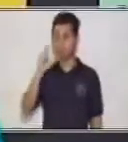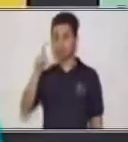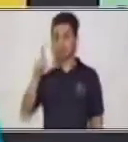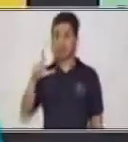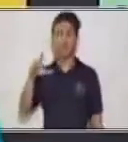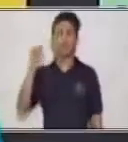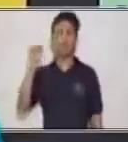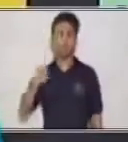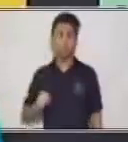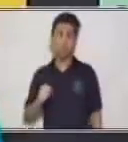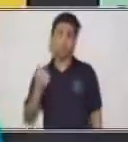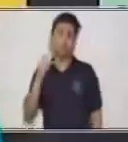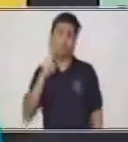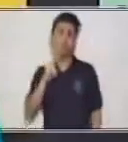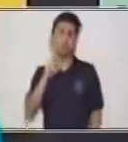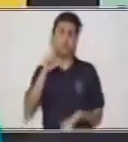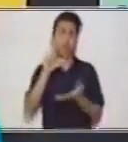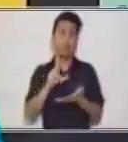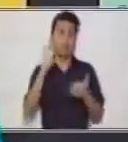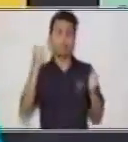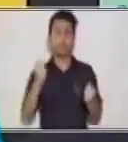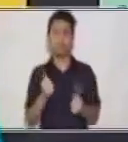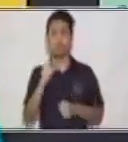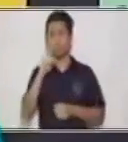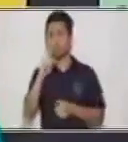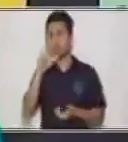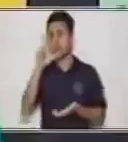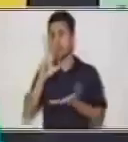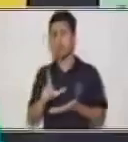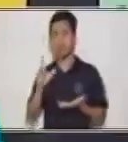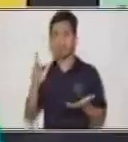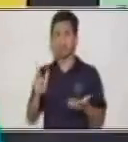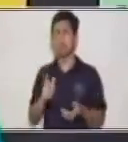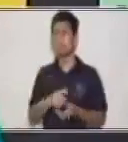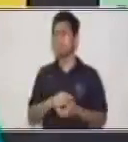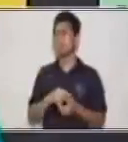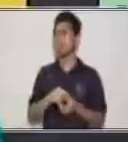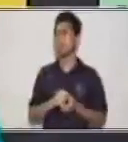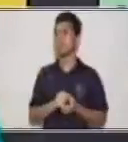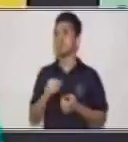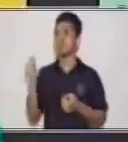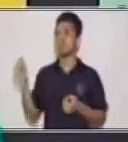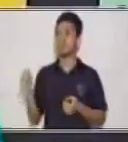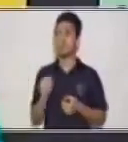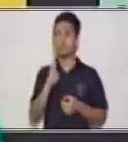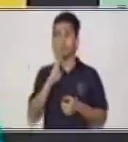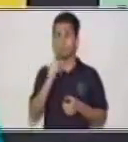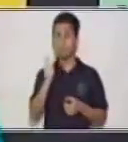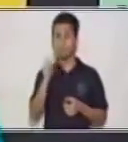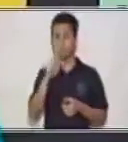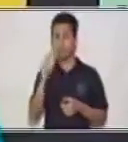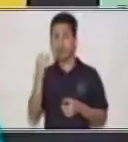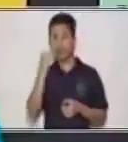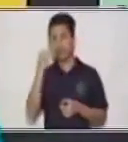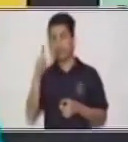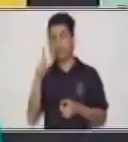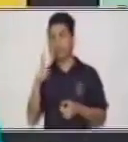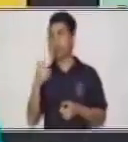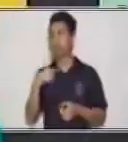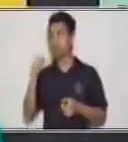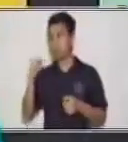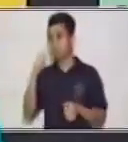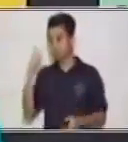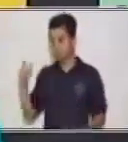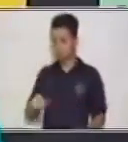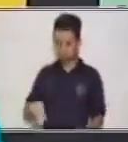3 litros, entonces lo vamos a medir en litros. Un barril o un tonel lo podemos medir en